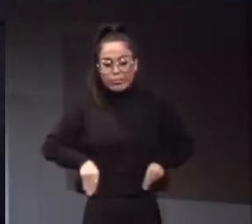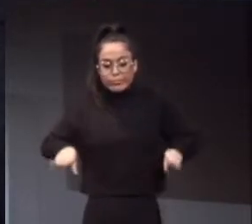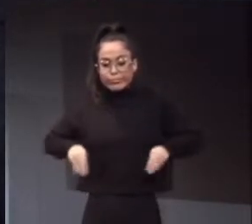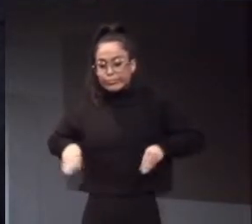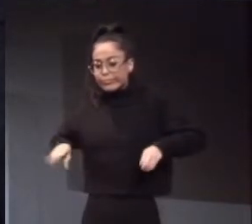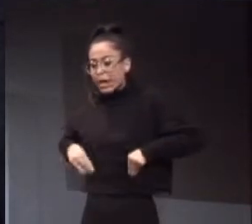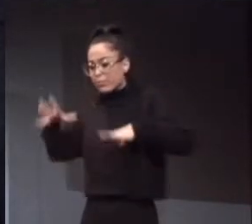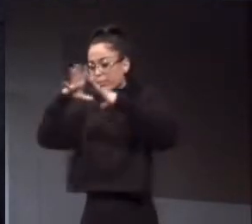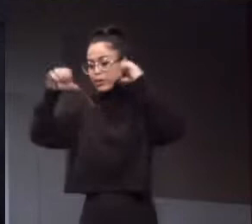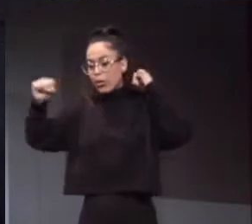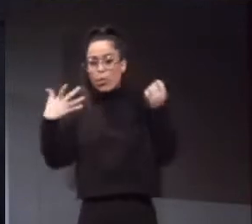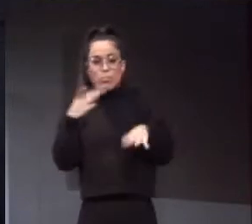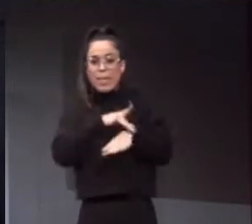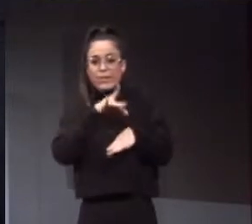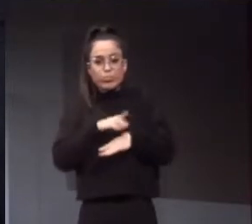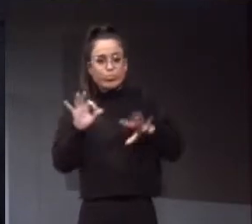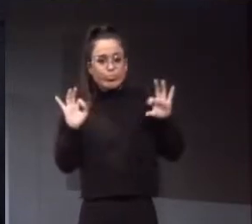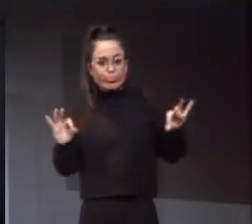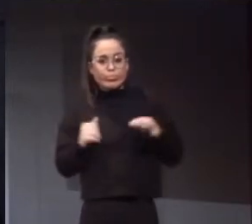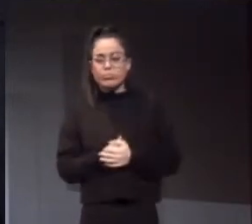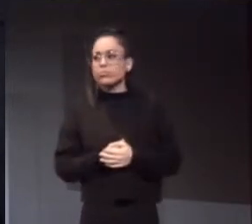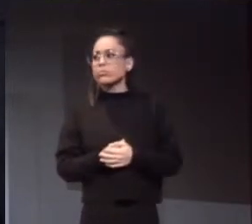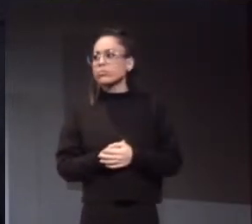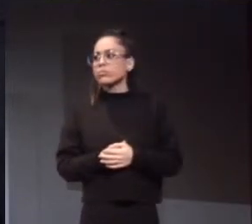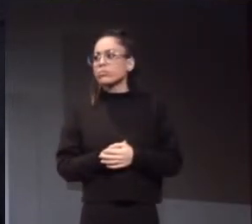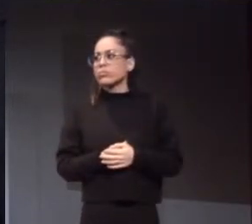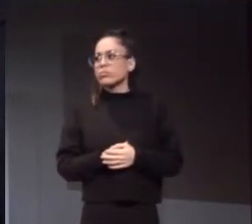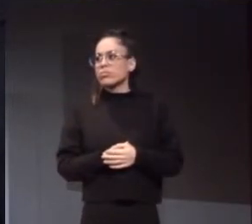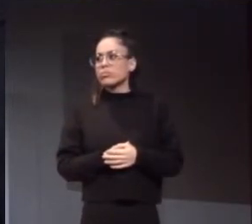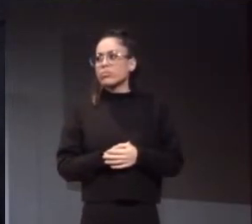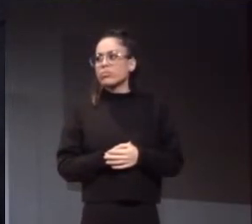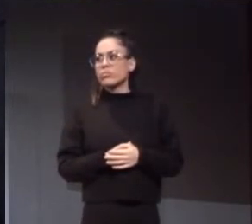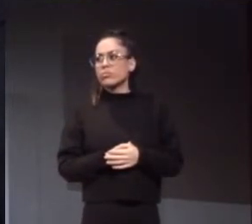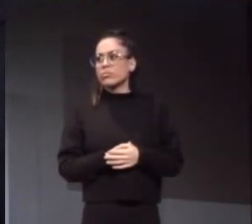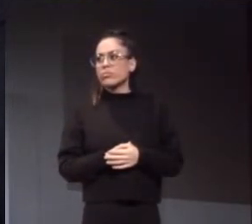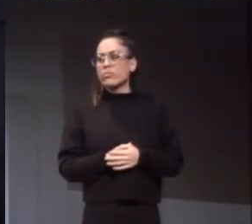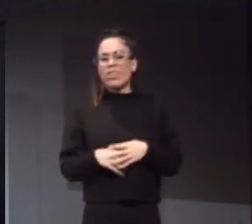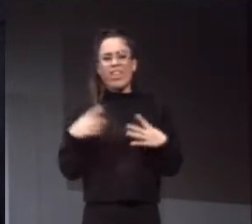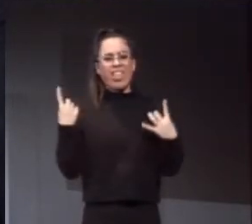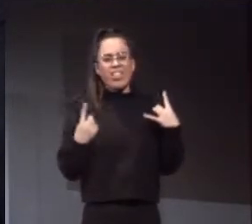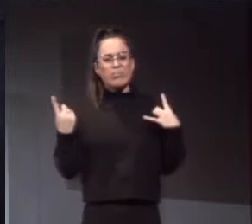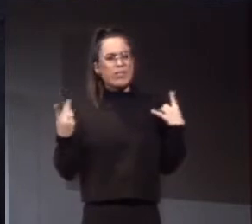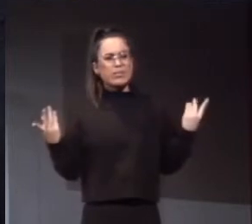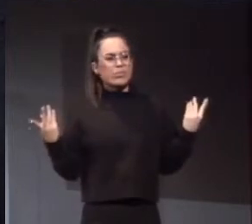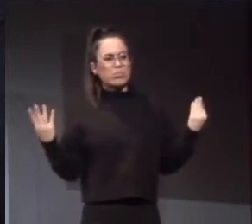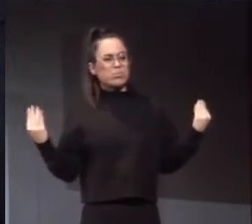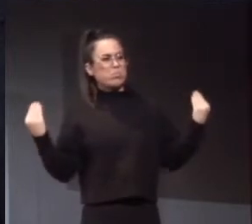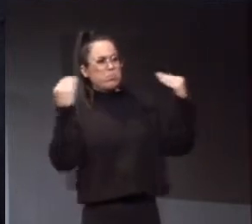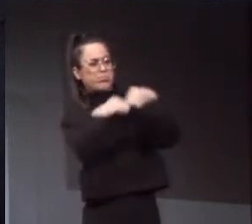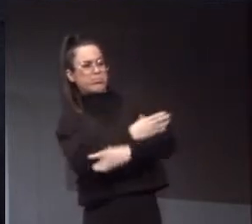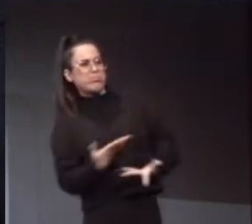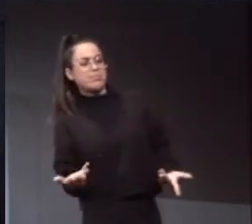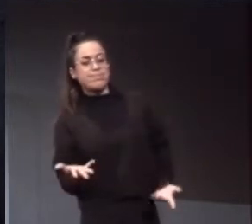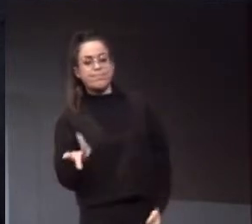protocolo médico que muchas veces es absolutamente irracional y nos quitan